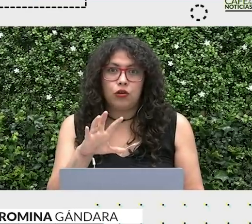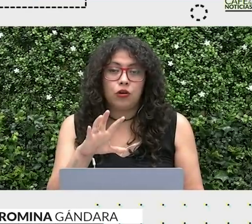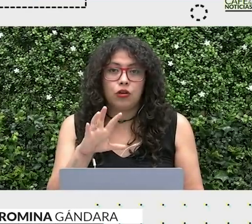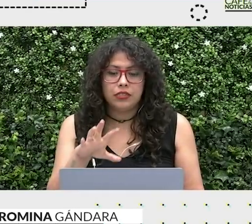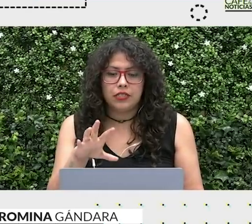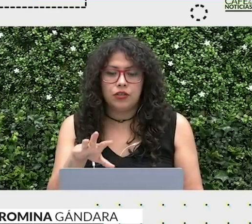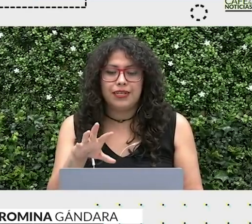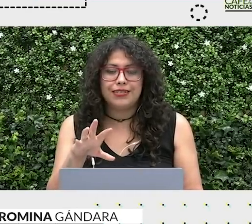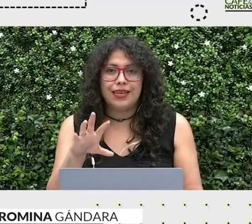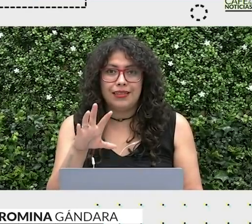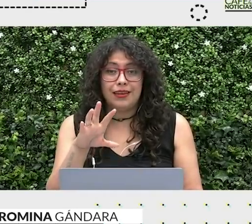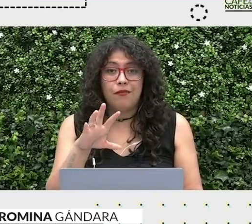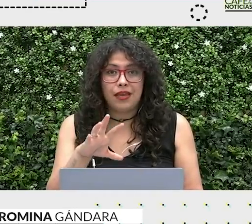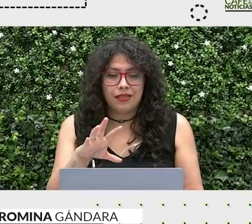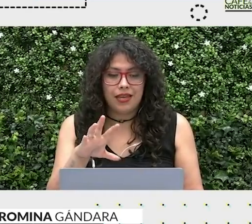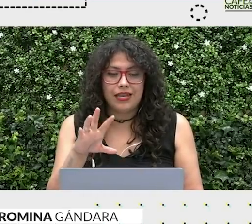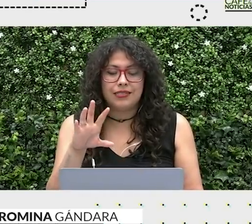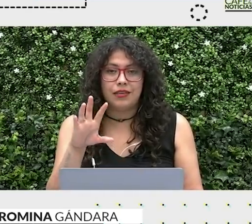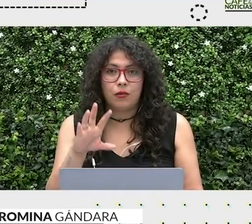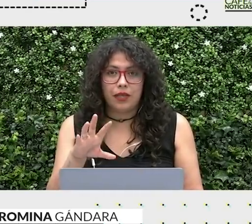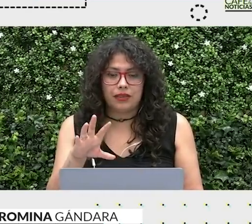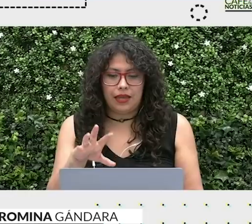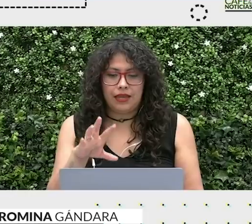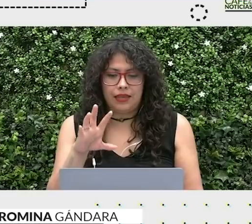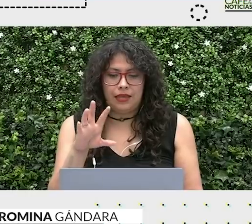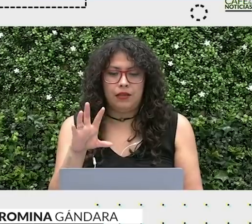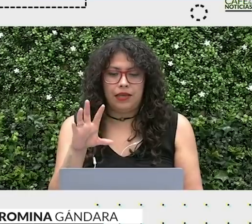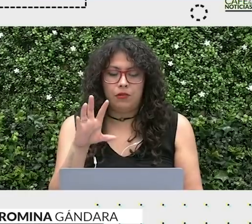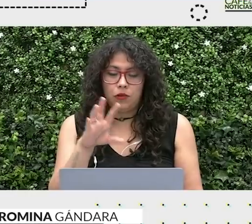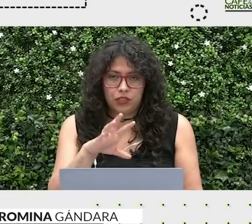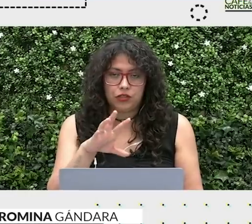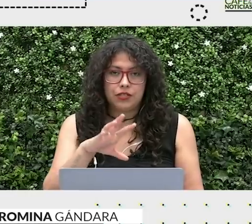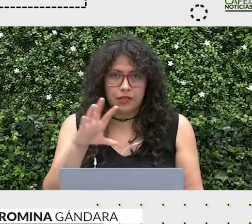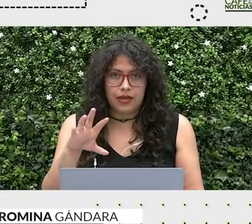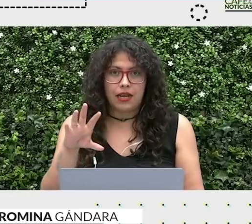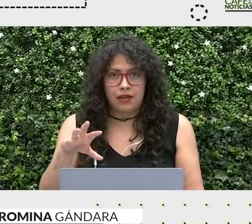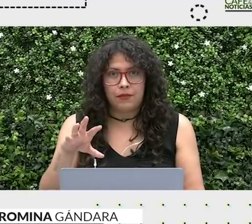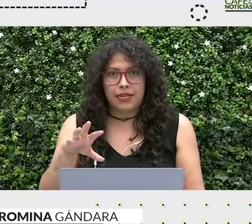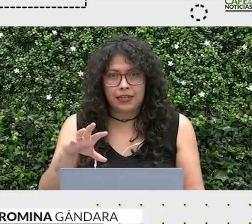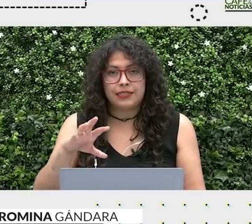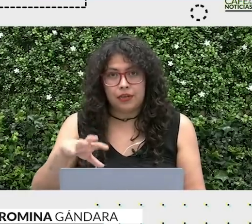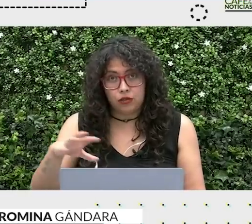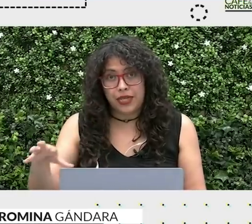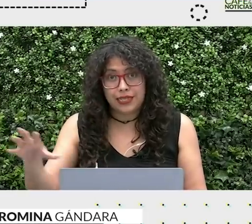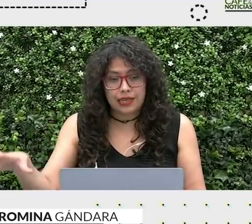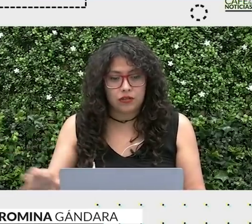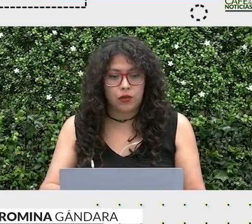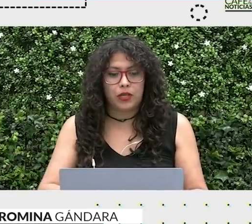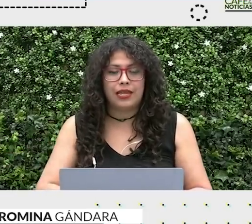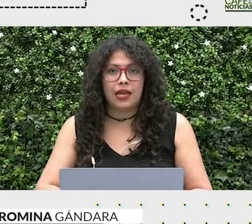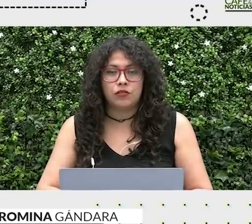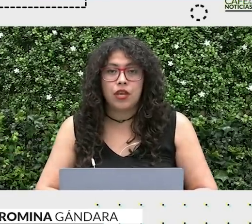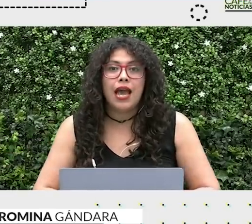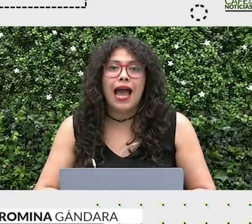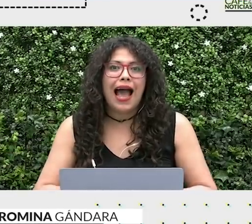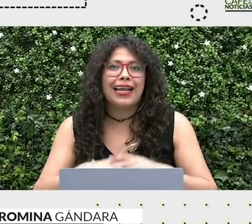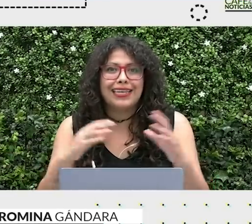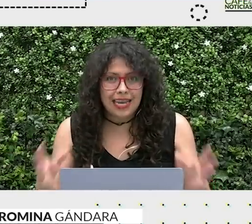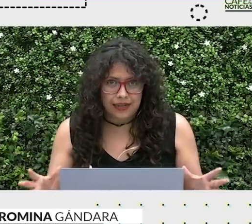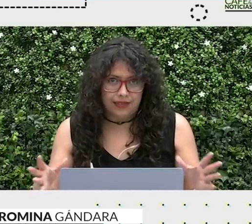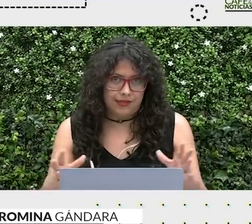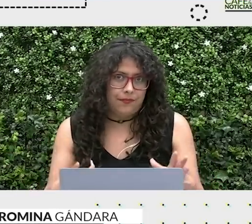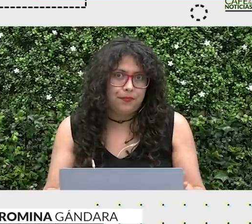y otorgó concesiones entre 20 y 50, concesiones que iban a variar desde los 20 hasta los 50 años,